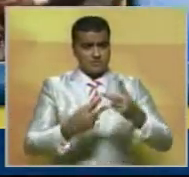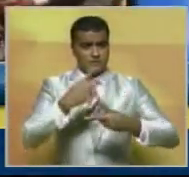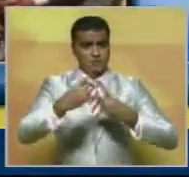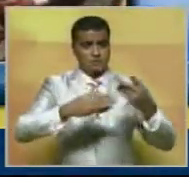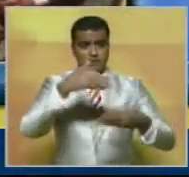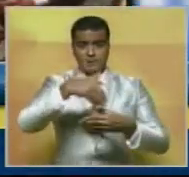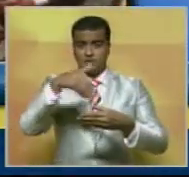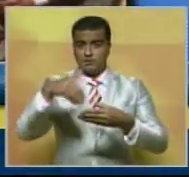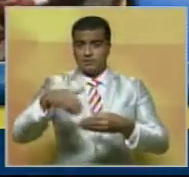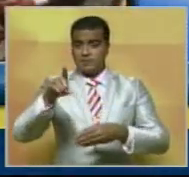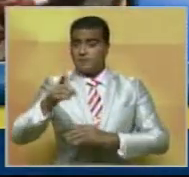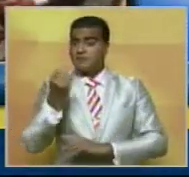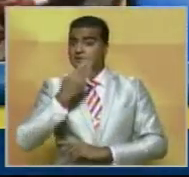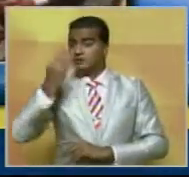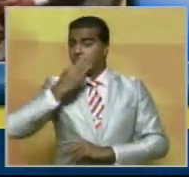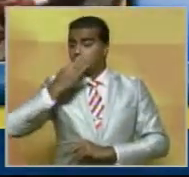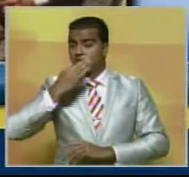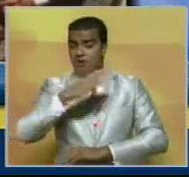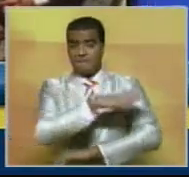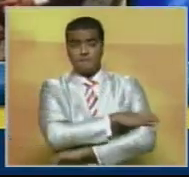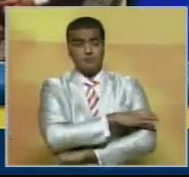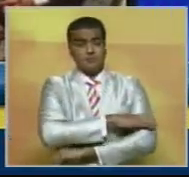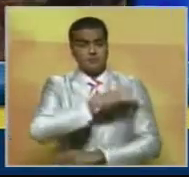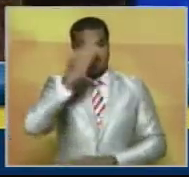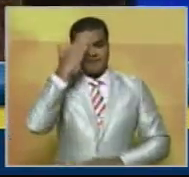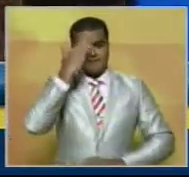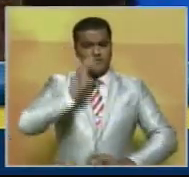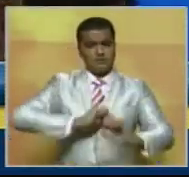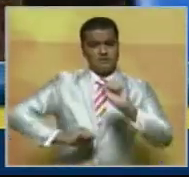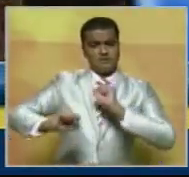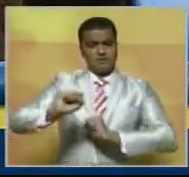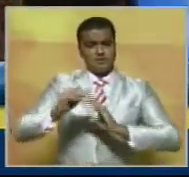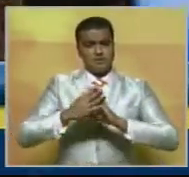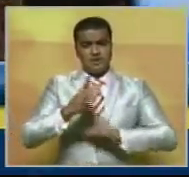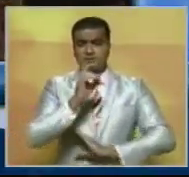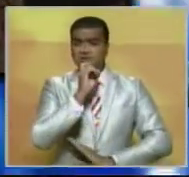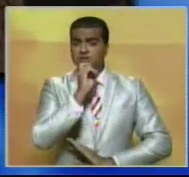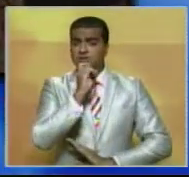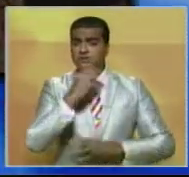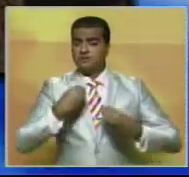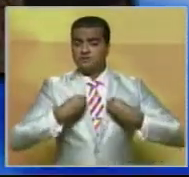electoral Machado aseguró que la oposición sabrá contrarrestar la grave situación que vive el país